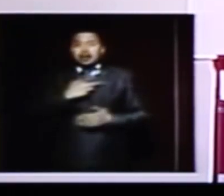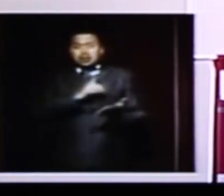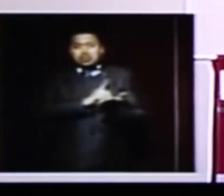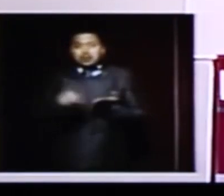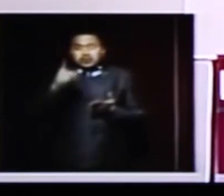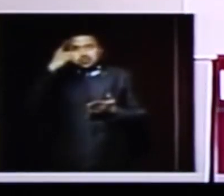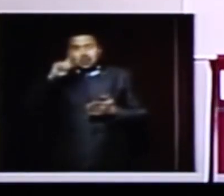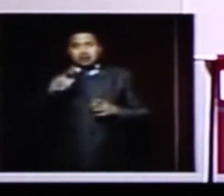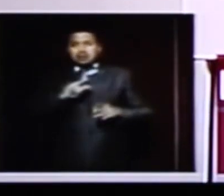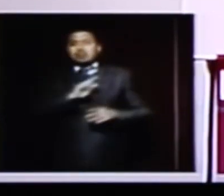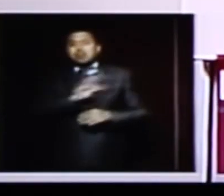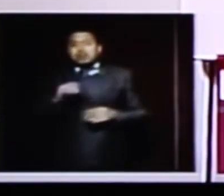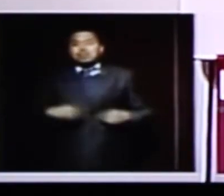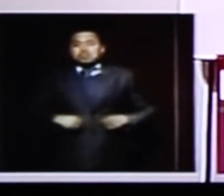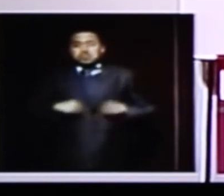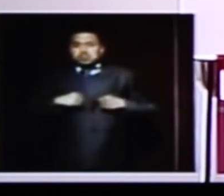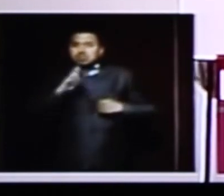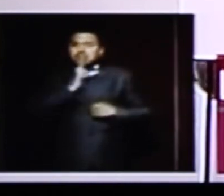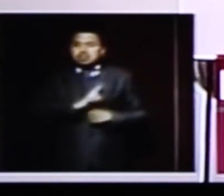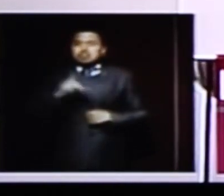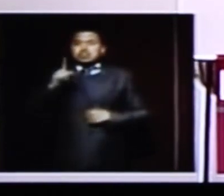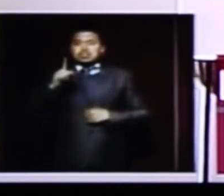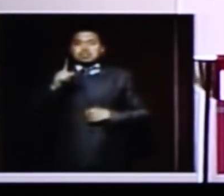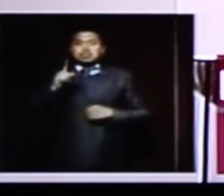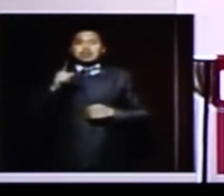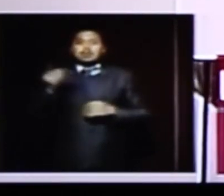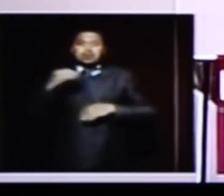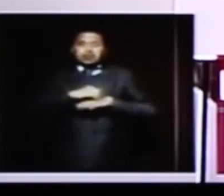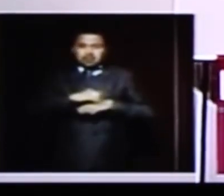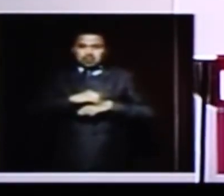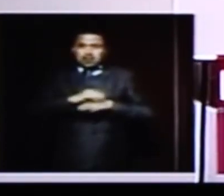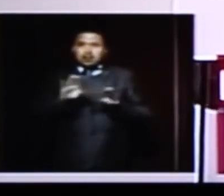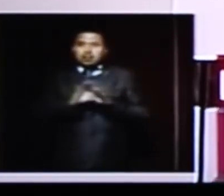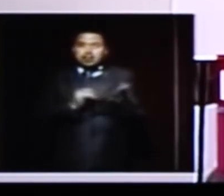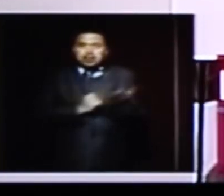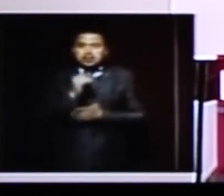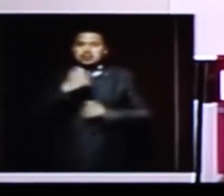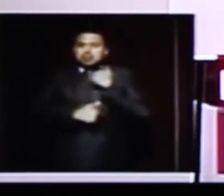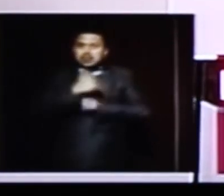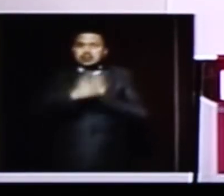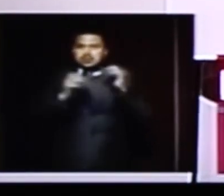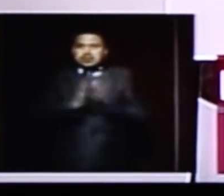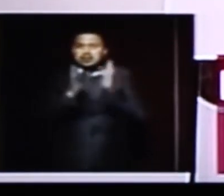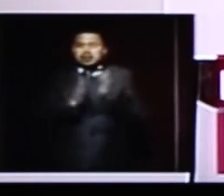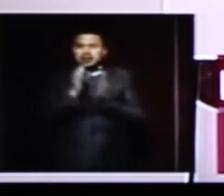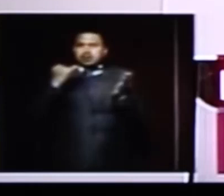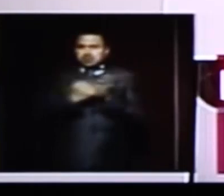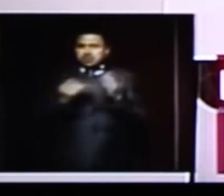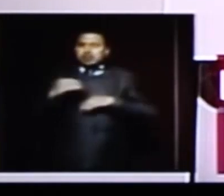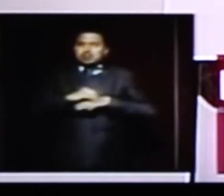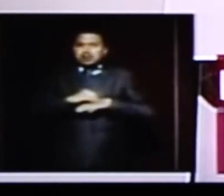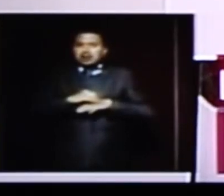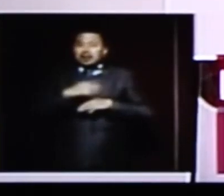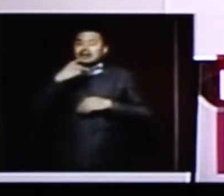condiciones que ellos decidan infraestructura de servicios toma de decisiones participación en los presupuestos Esos son los derechos